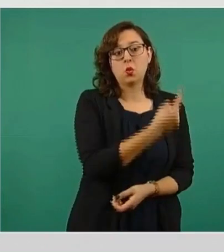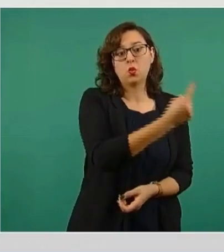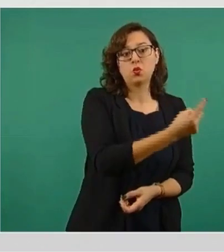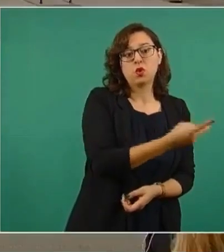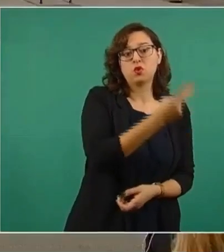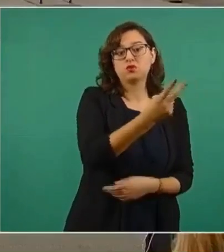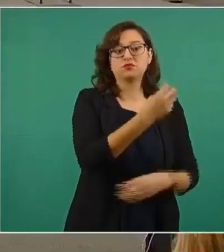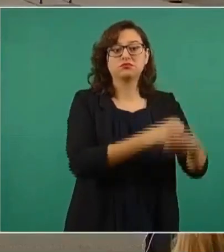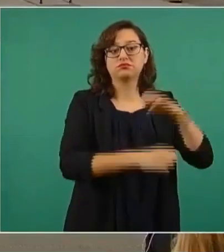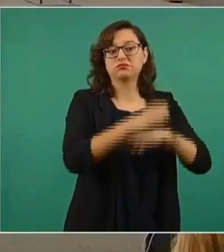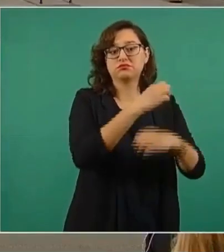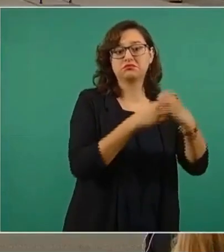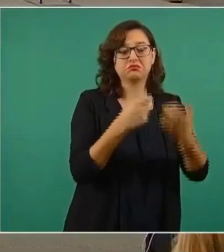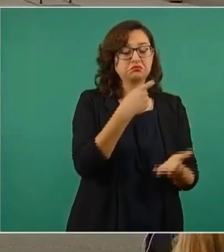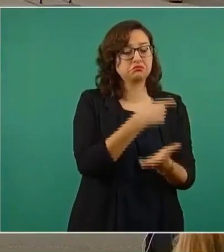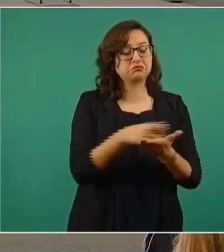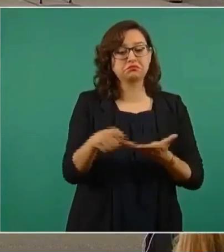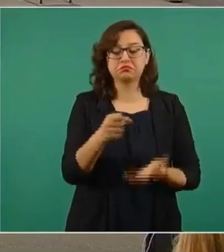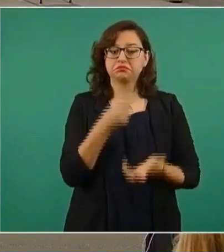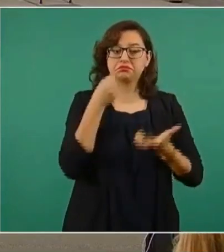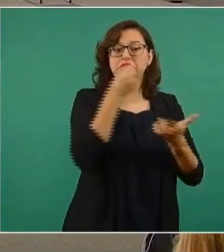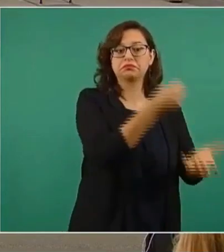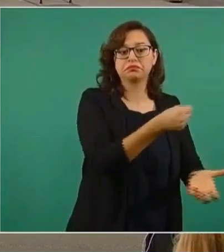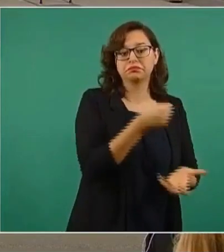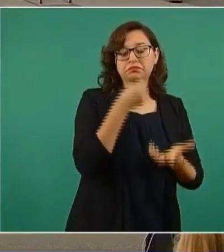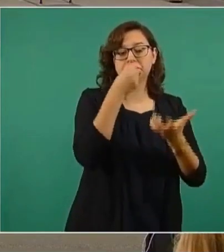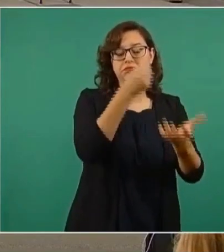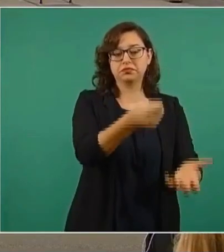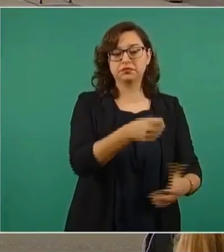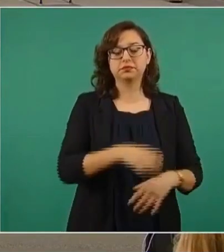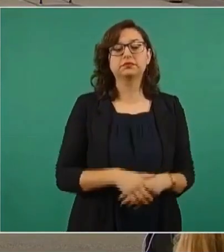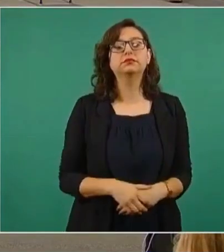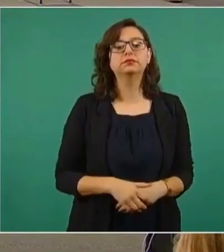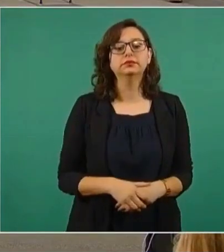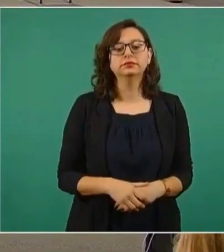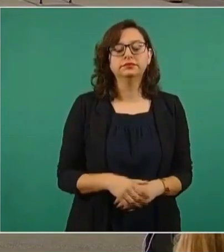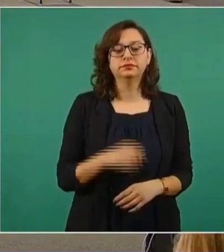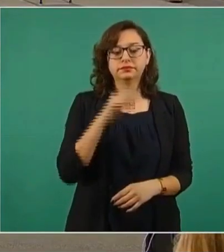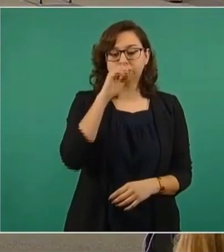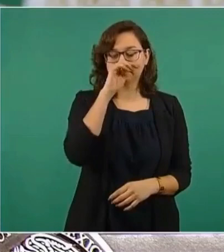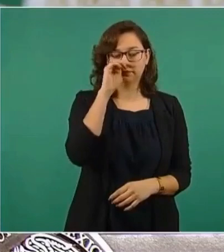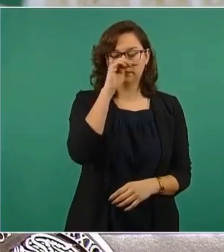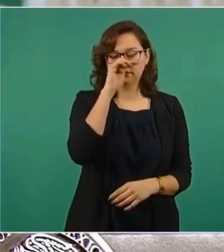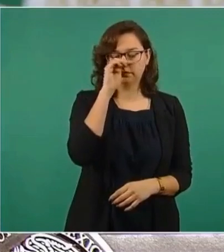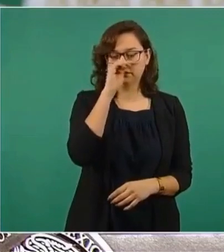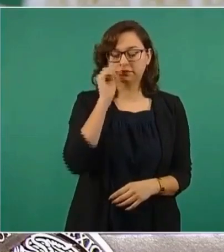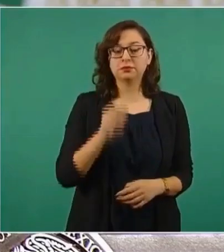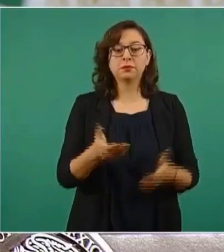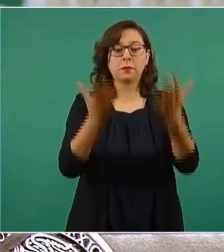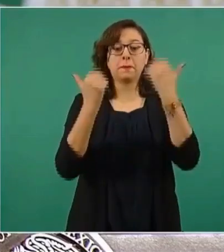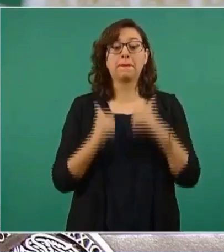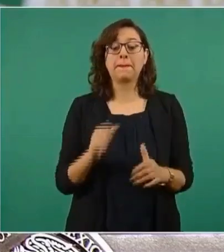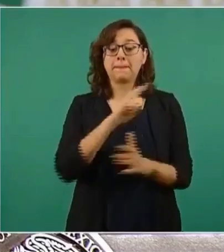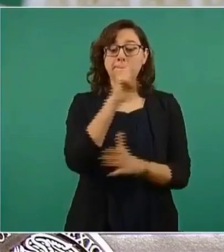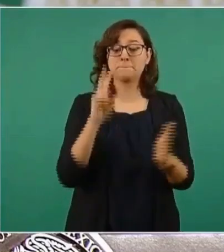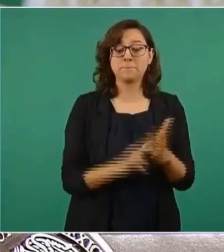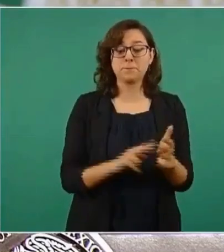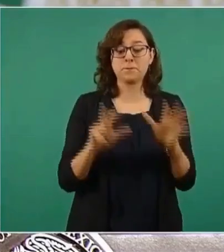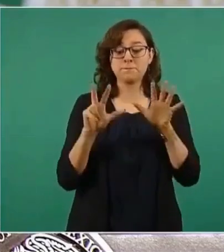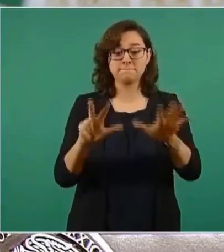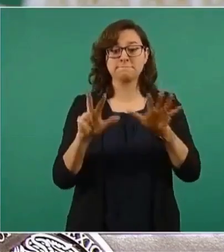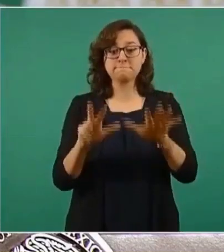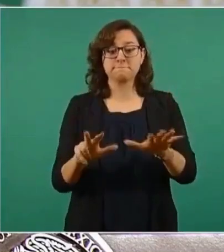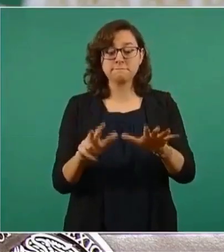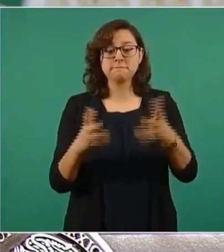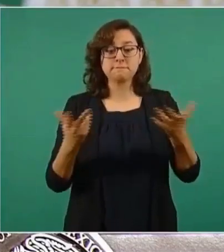propuestas. En la siguiente imagen tampoco se dijo que al cierre del 2018 el gasto de bolsillo,